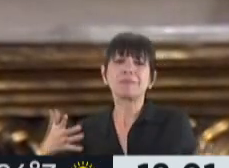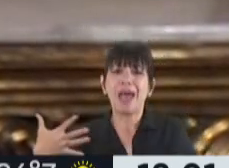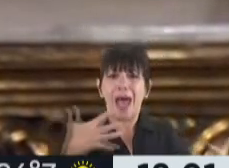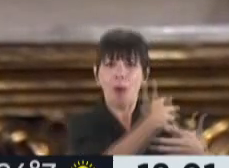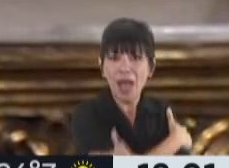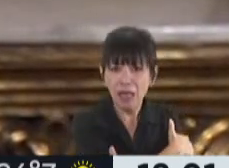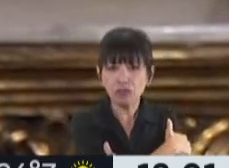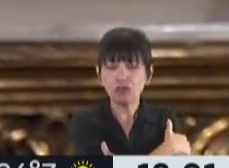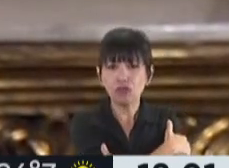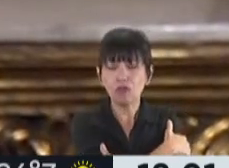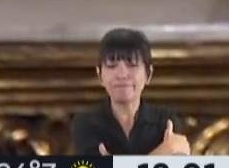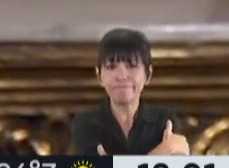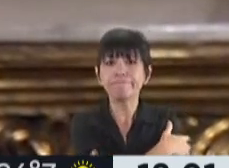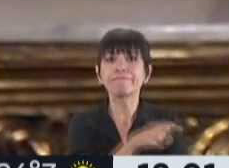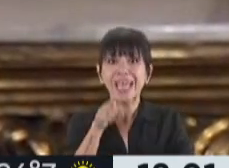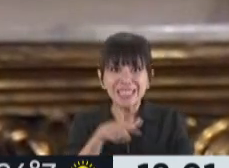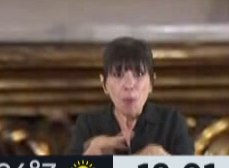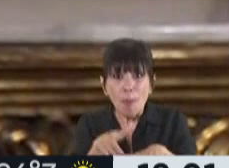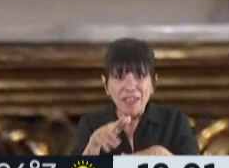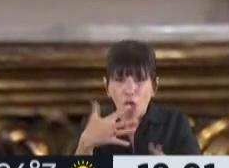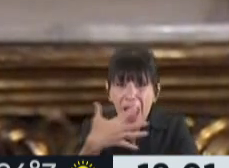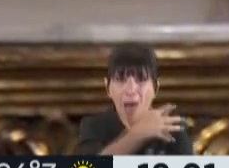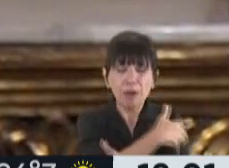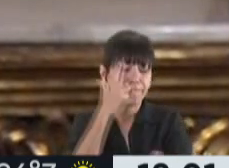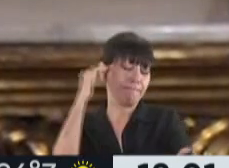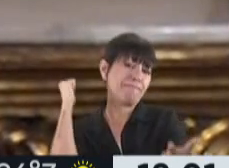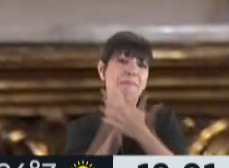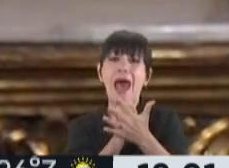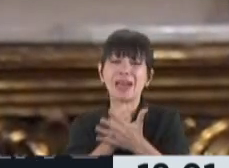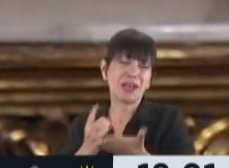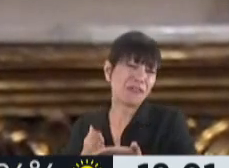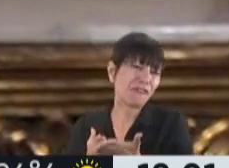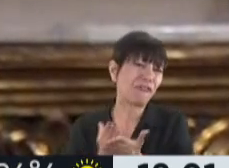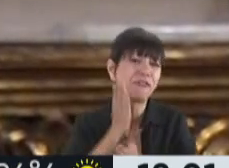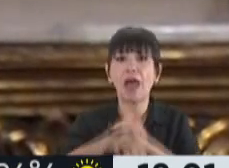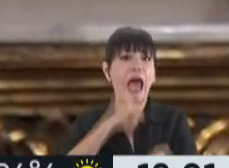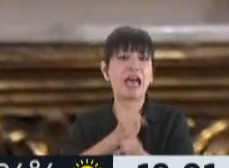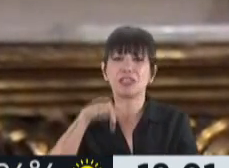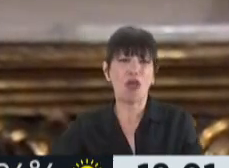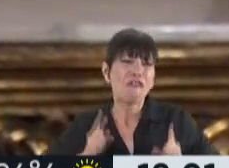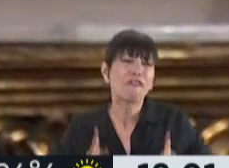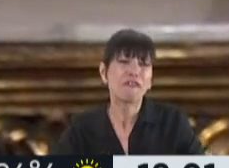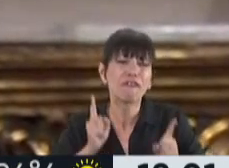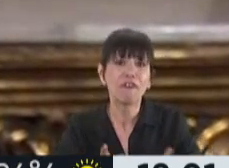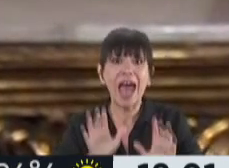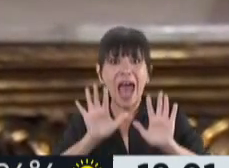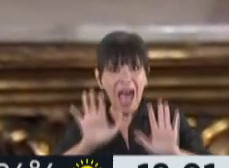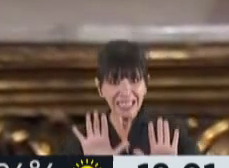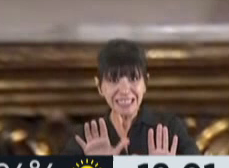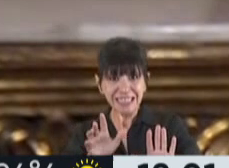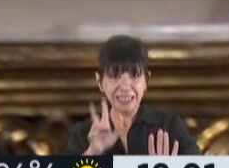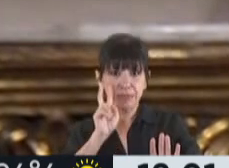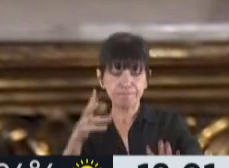marca un hito que hasta el día de hoy perdura y que consolidó de manera definitiva